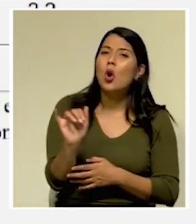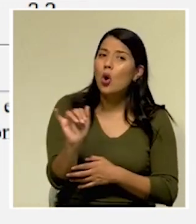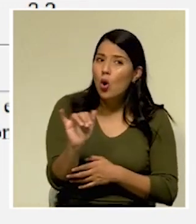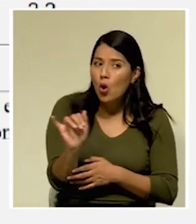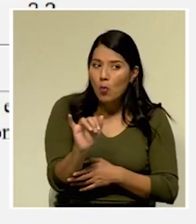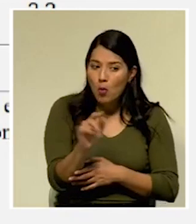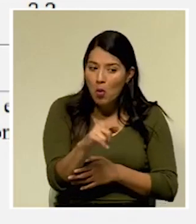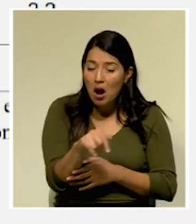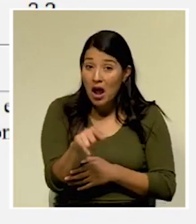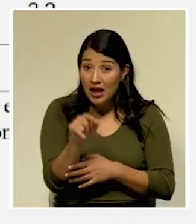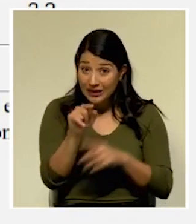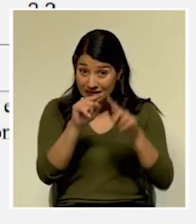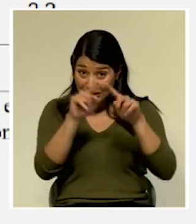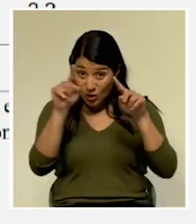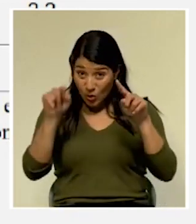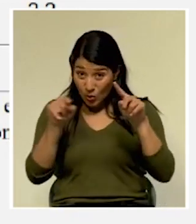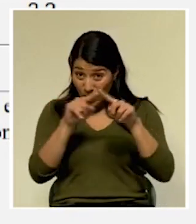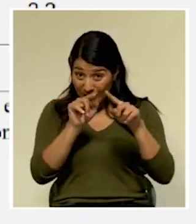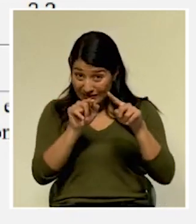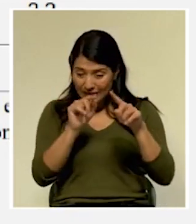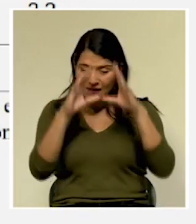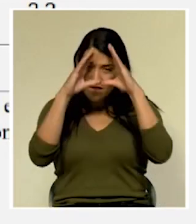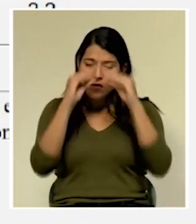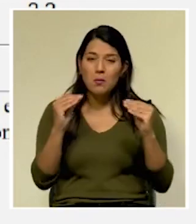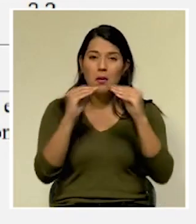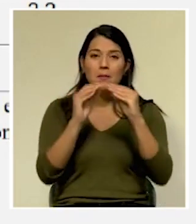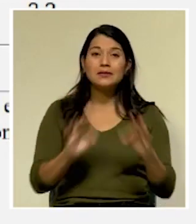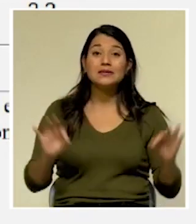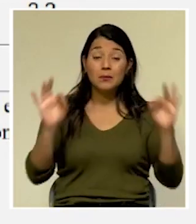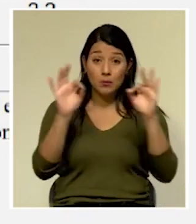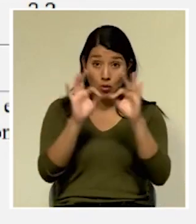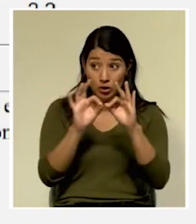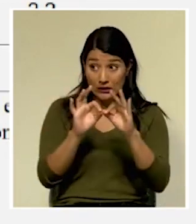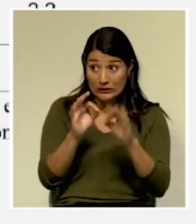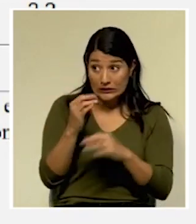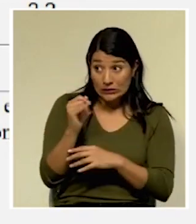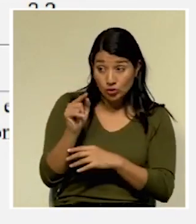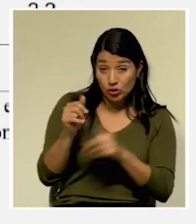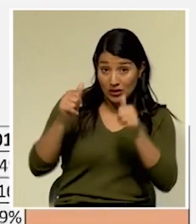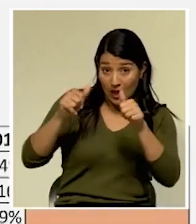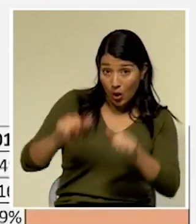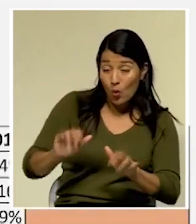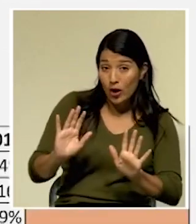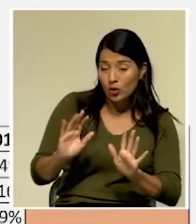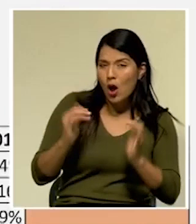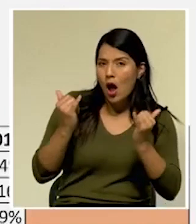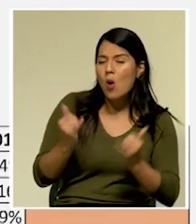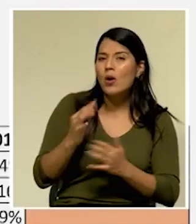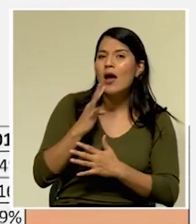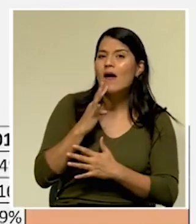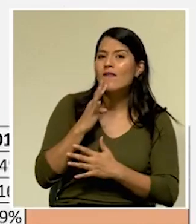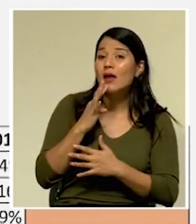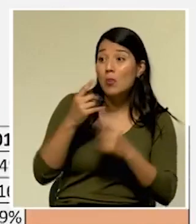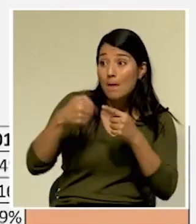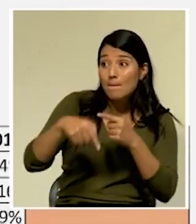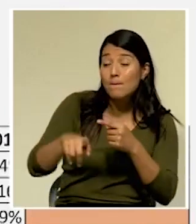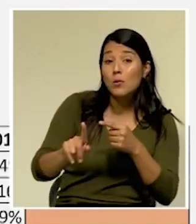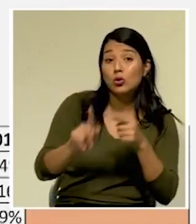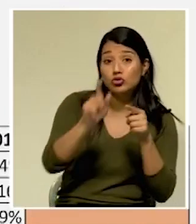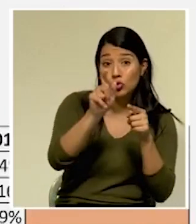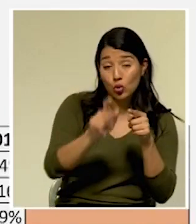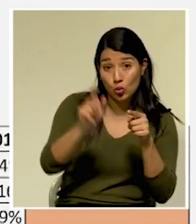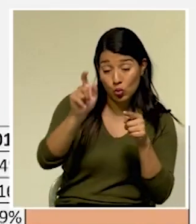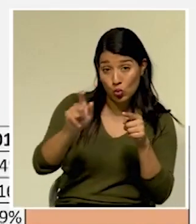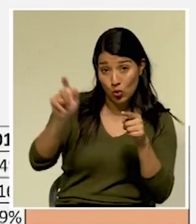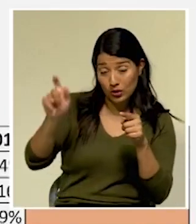más significativos, y podríamos pasar de una vez, si te parece, a cuántas personas en este